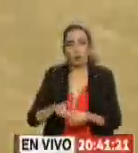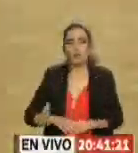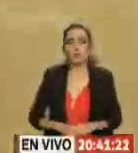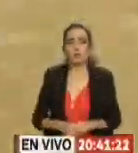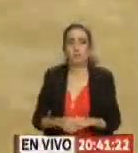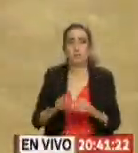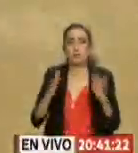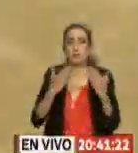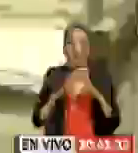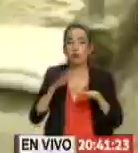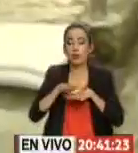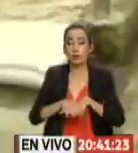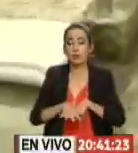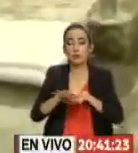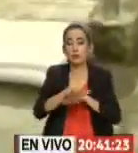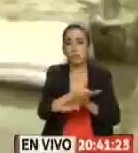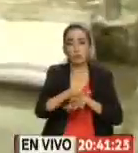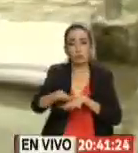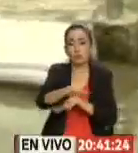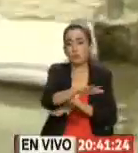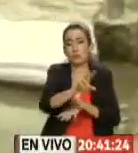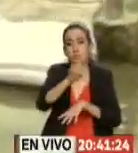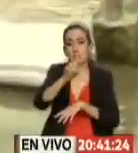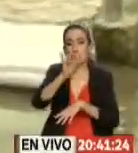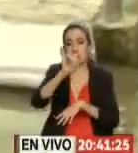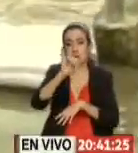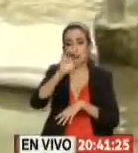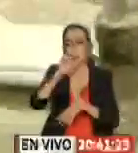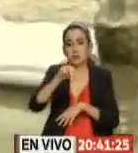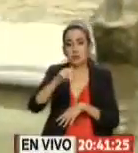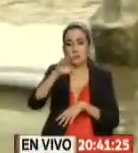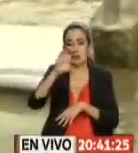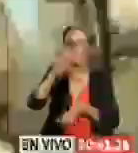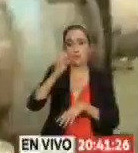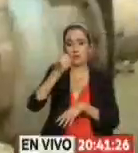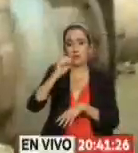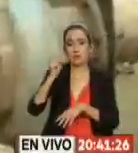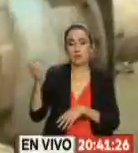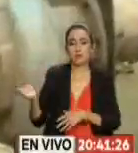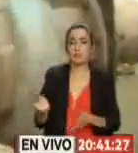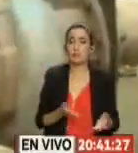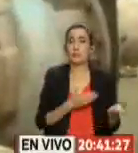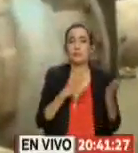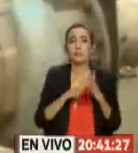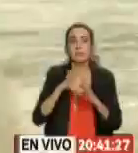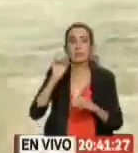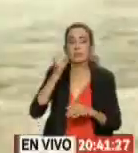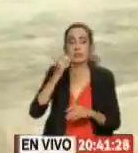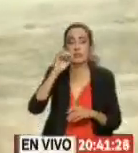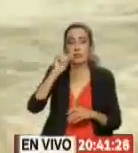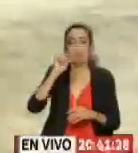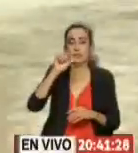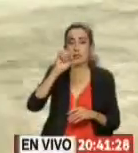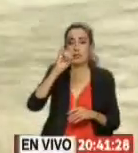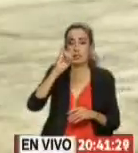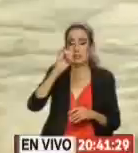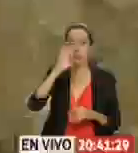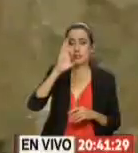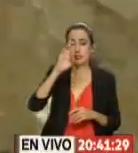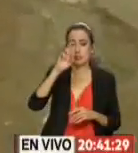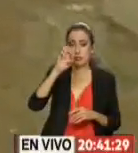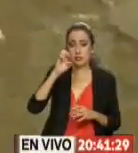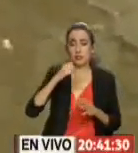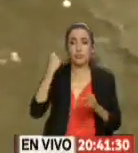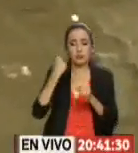La fuerza del río Vinces y sus afluentes han llegado hasta el malecón de Salitre. Esta bomba de agua trabaja día y